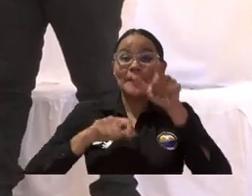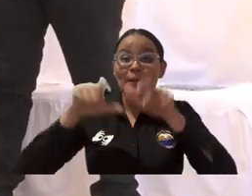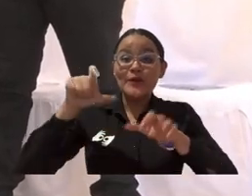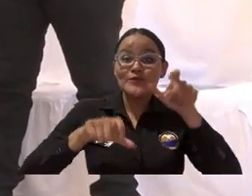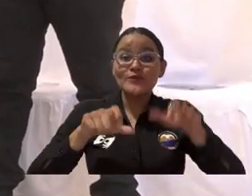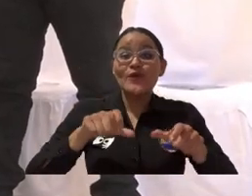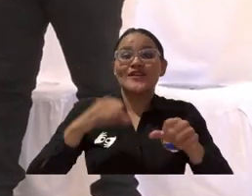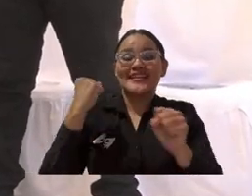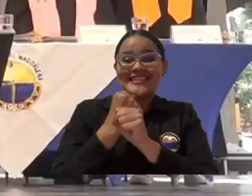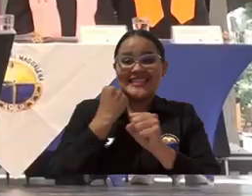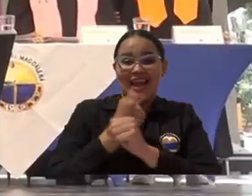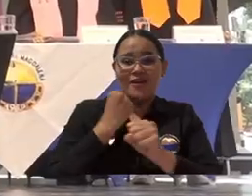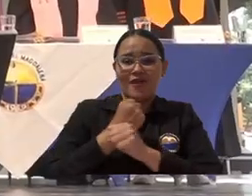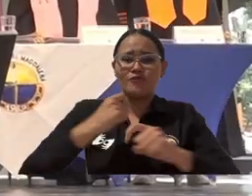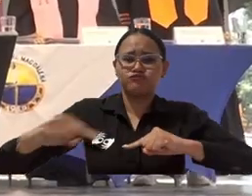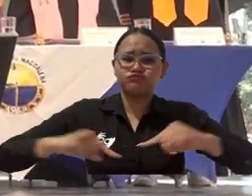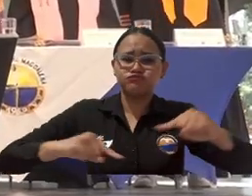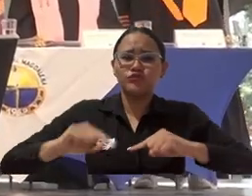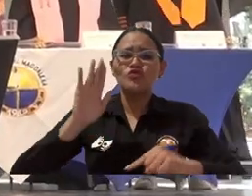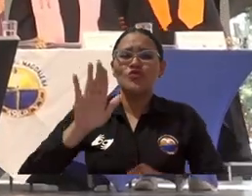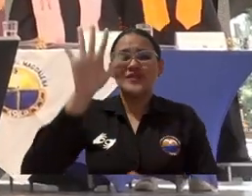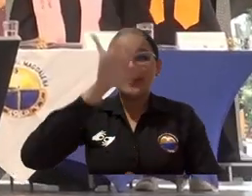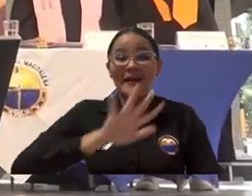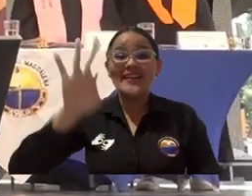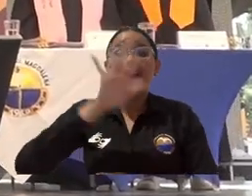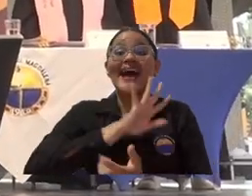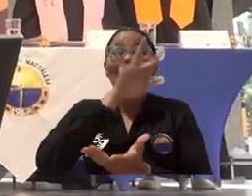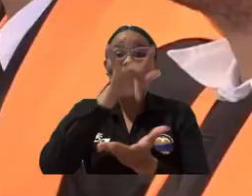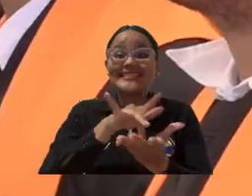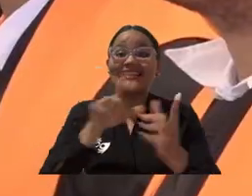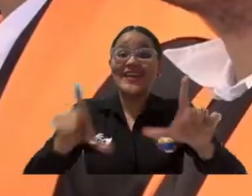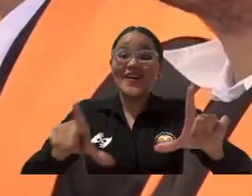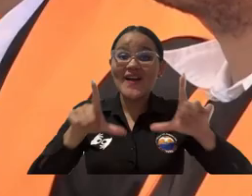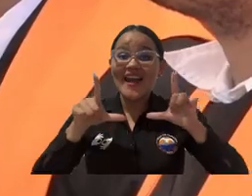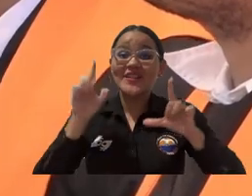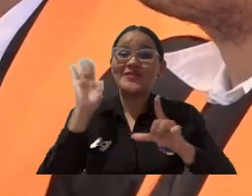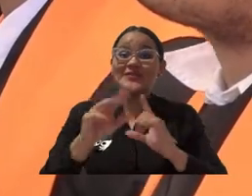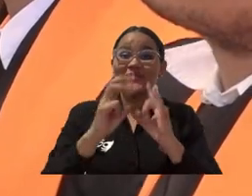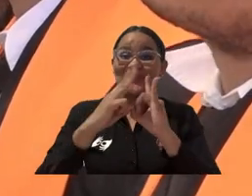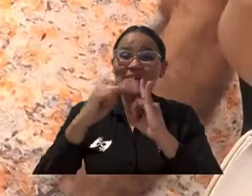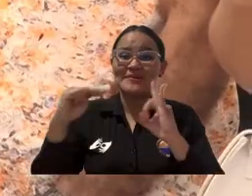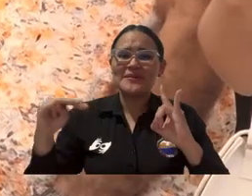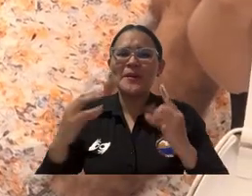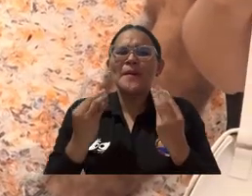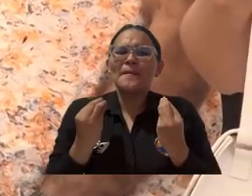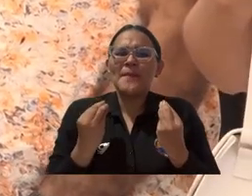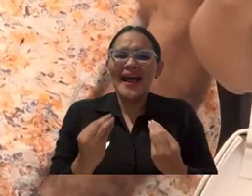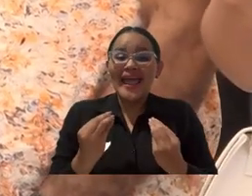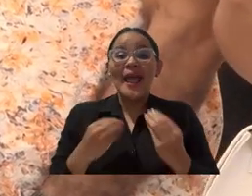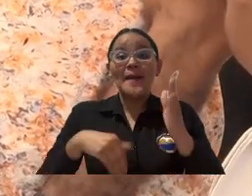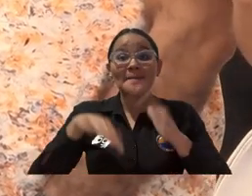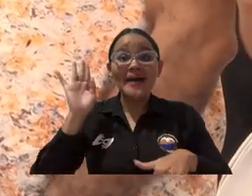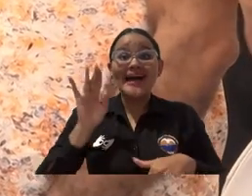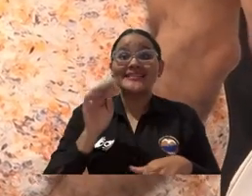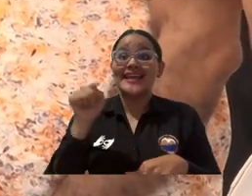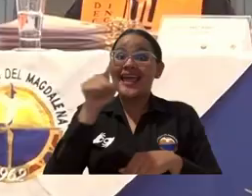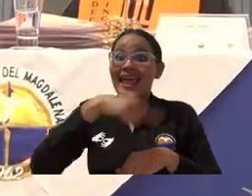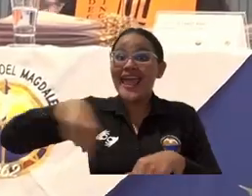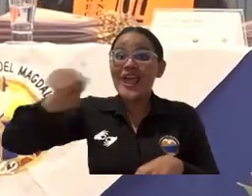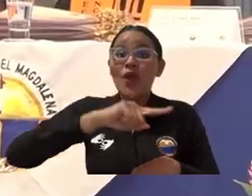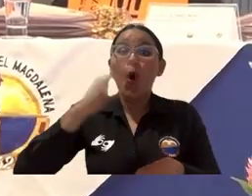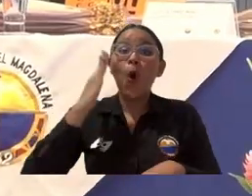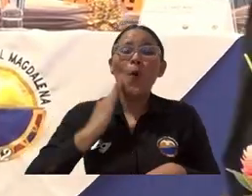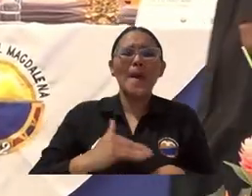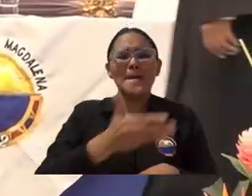Alcaldes y funcionarios del departamento asistieron a las ceremonias de graduación de la Universidad del Magdalena para ver cómo aquellos jóvenes